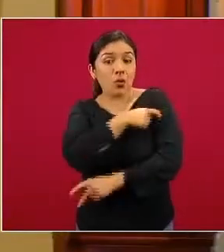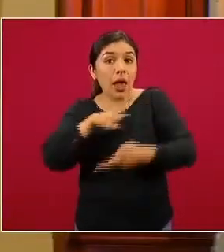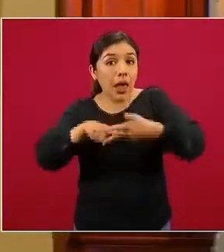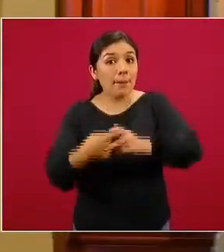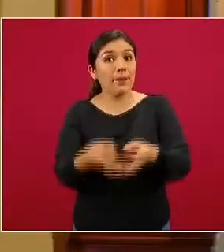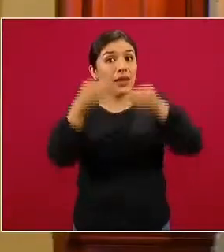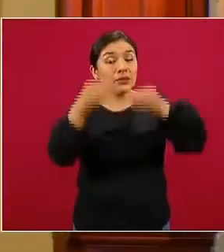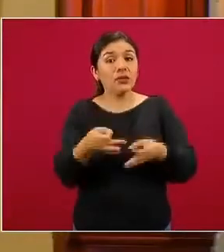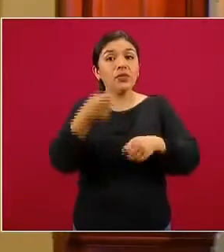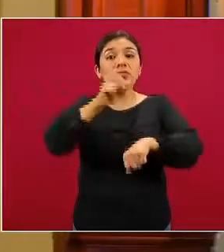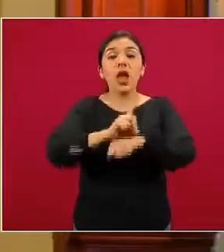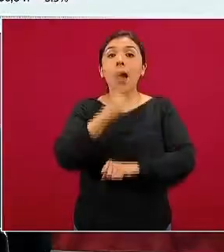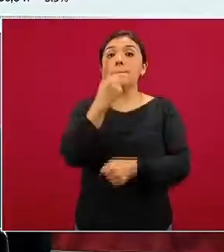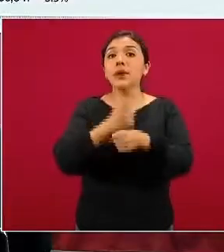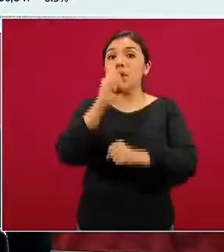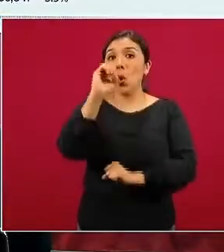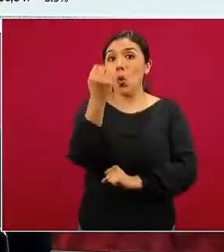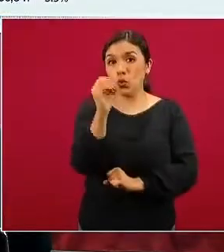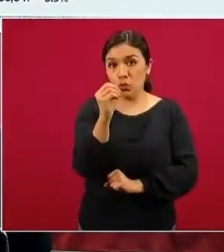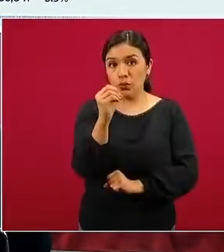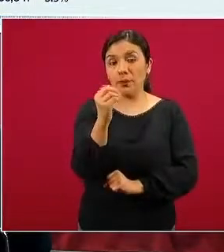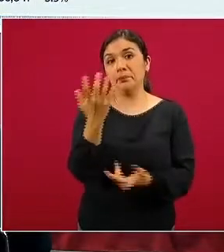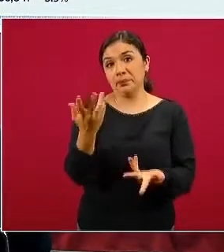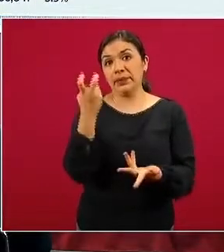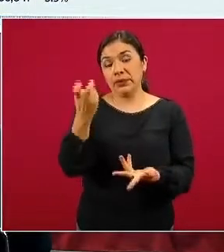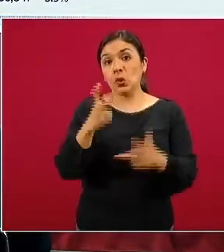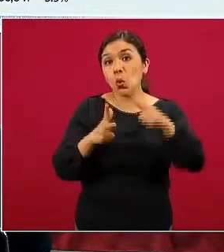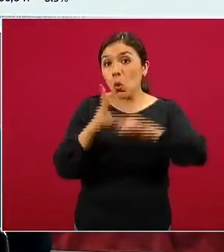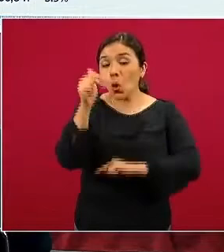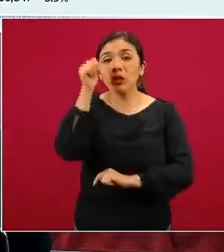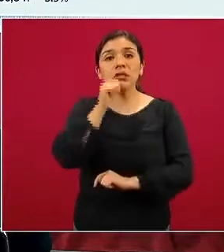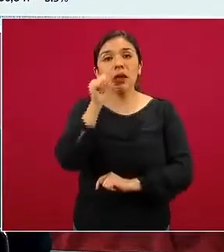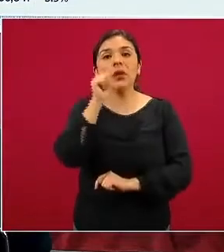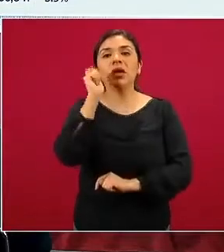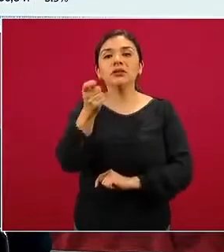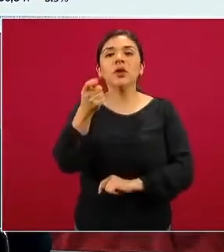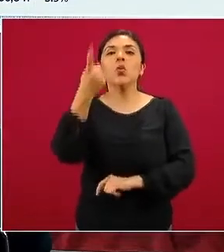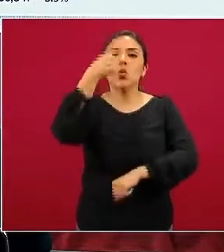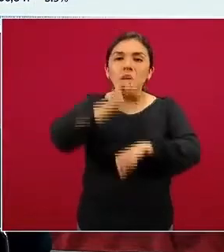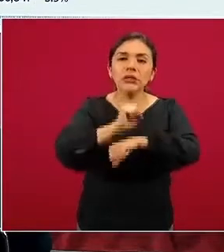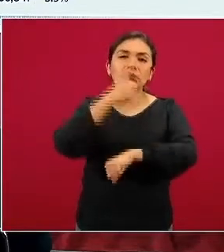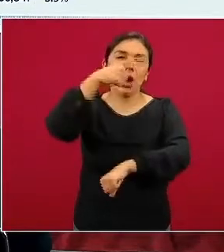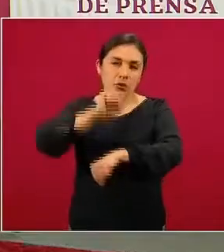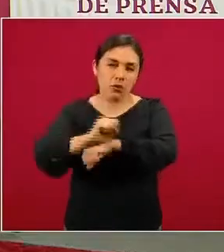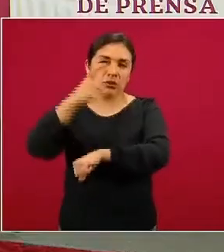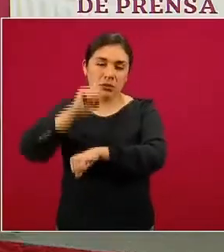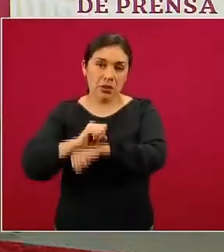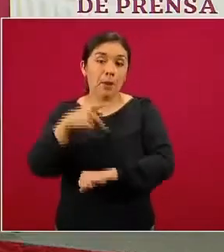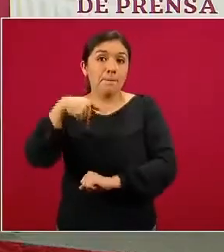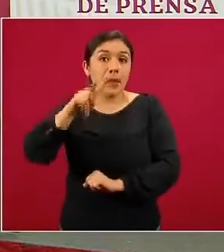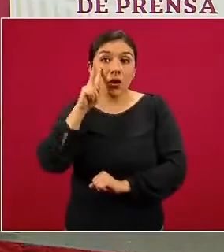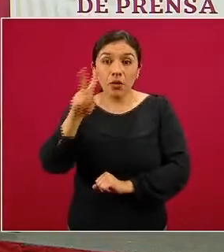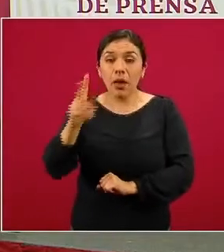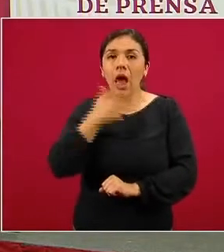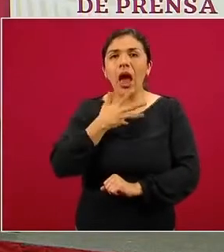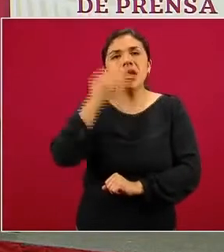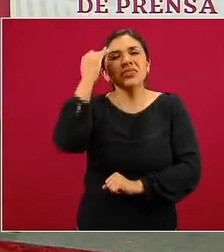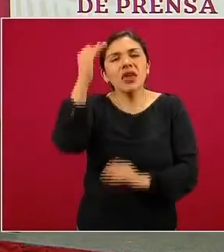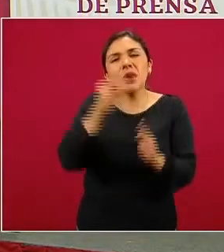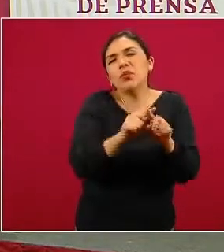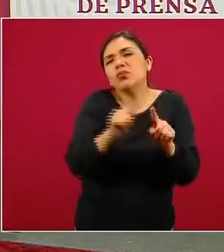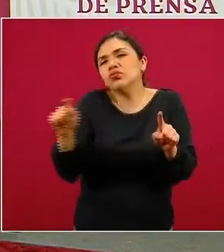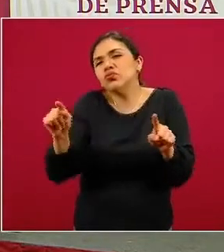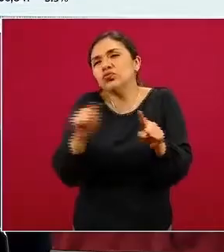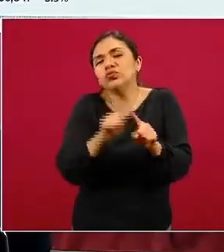manera oficial el 1 de octubre, por lo tanto los cortes van a ser semanales, pero lógicamente hay un periodo de tiempo que